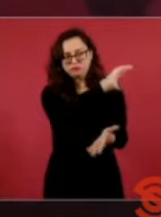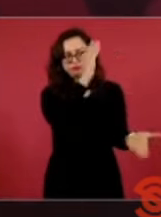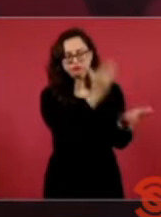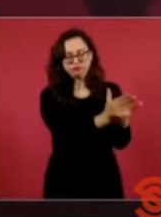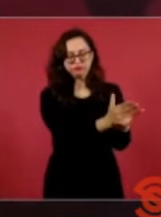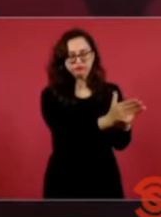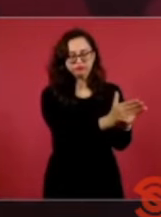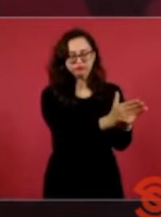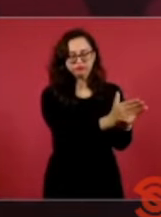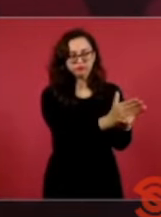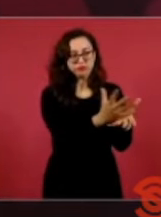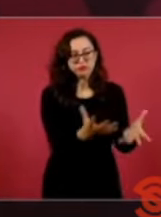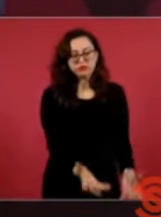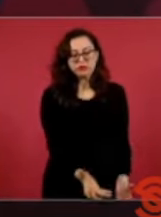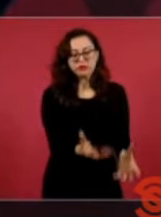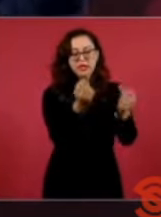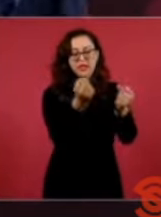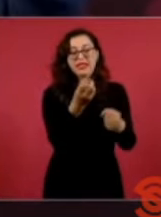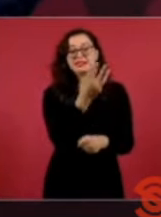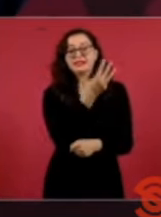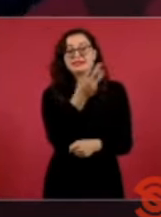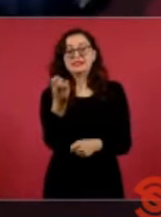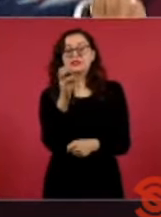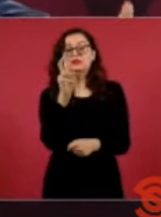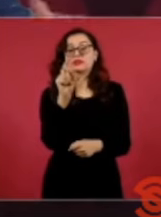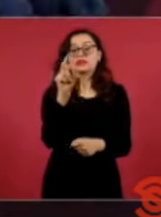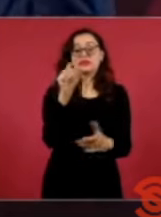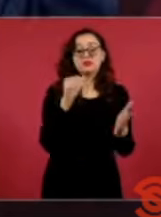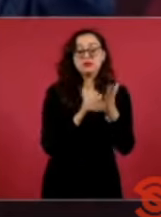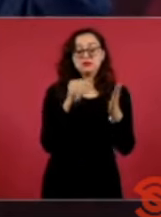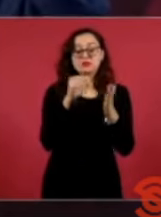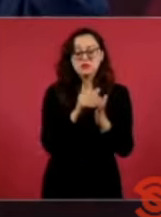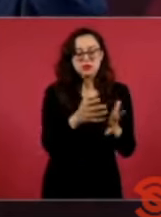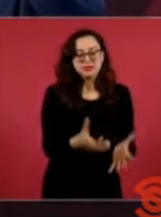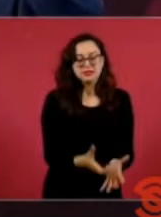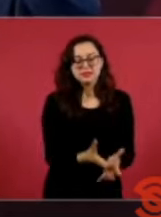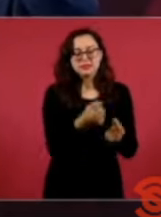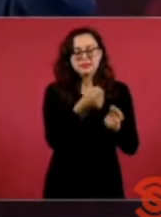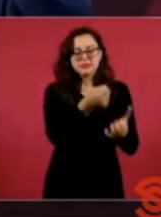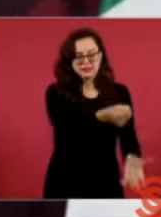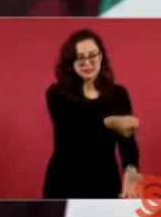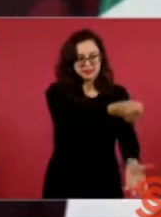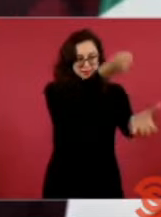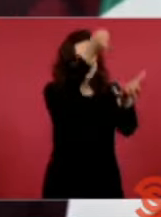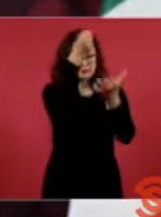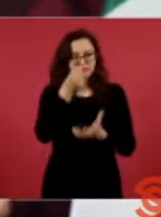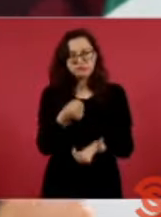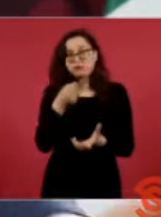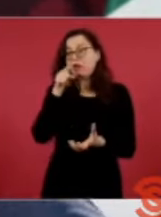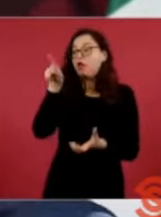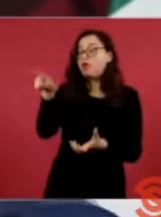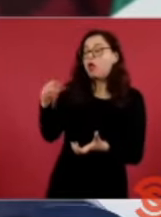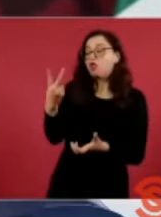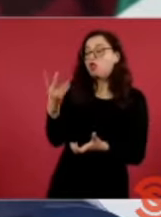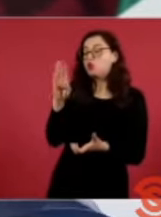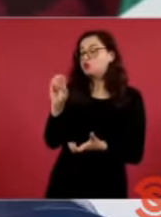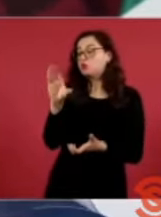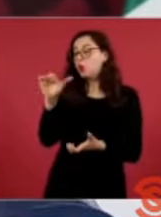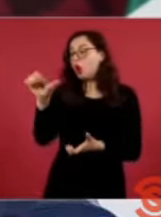330,000 millones, mucho más que lo que nos costó la refinería de Dos